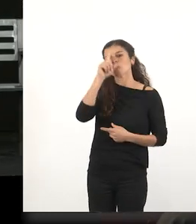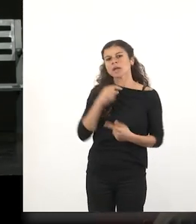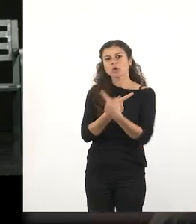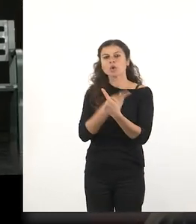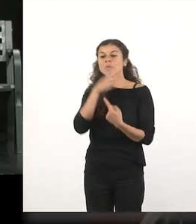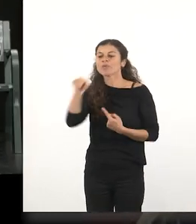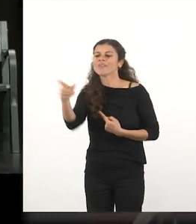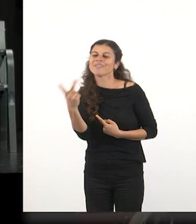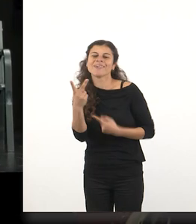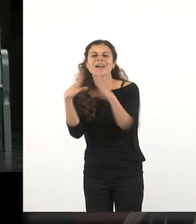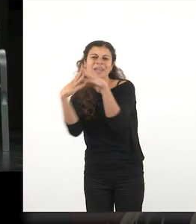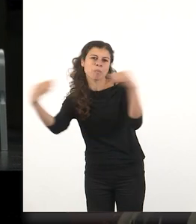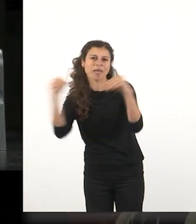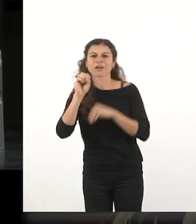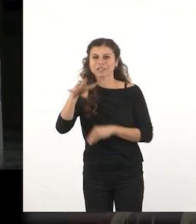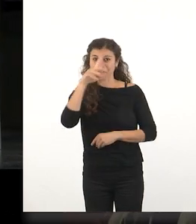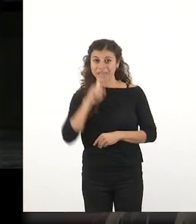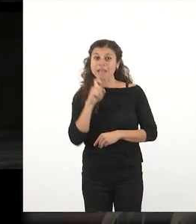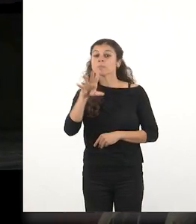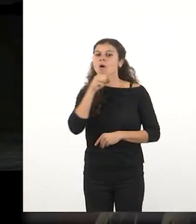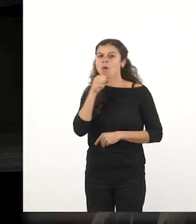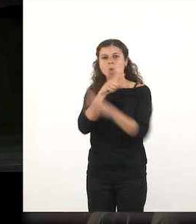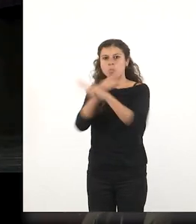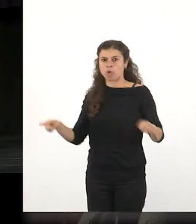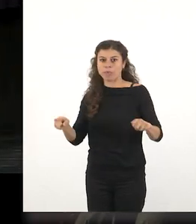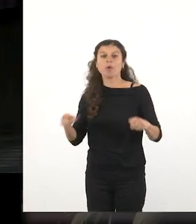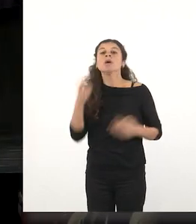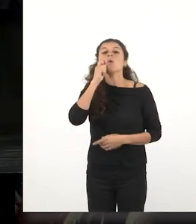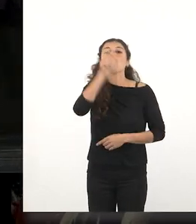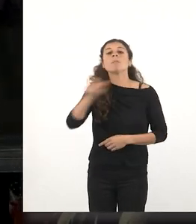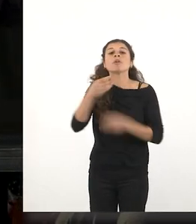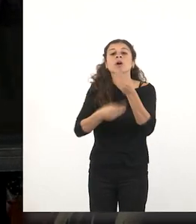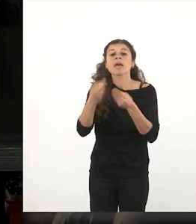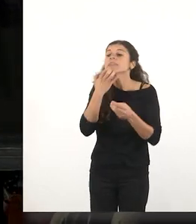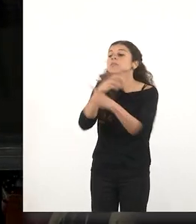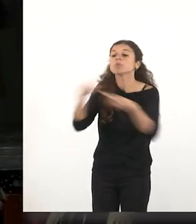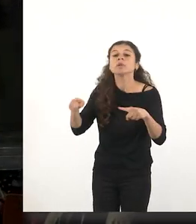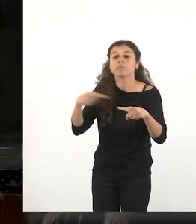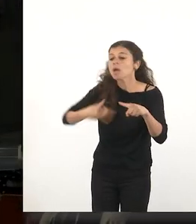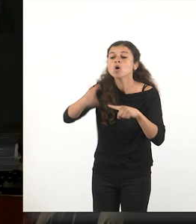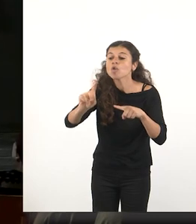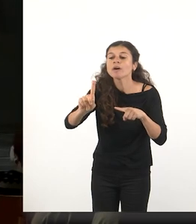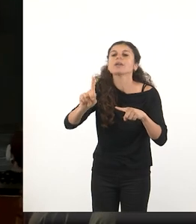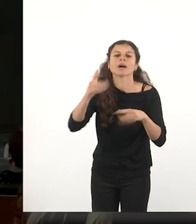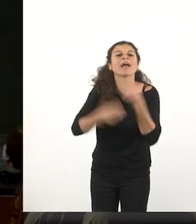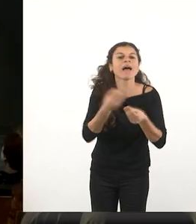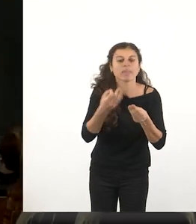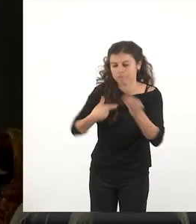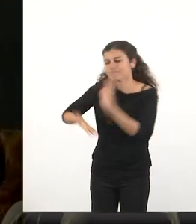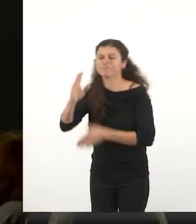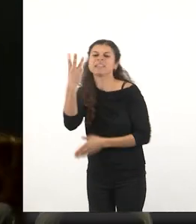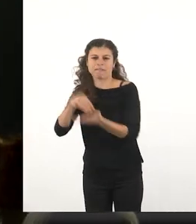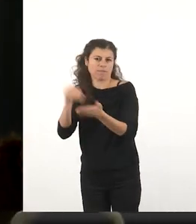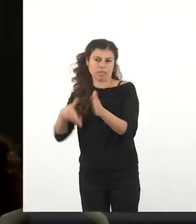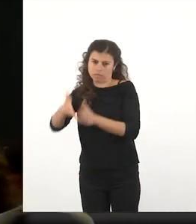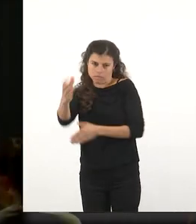mis abuelos les prohibían estar juntos. Y mis padres, como buenos seres humanos, cuanto más te dicen, tú por ahí no vayas, tú por dónde vas. Hasta 3 veces. Por